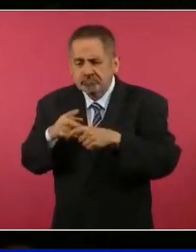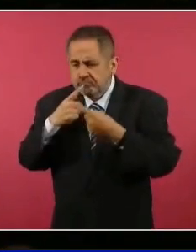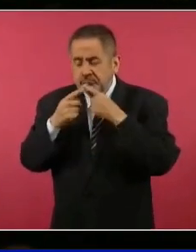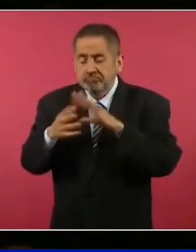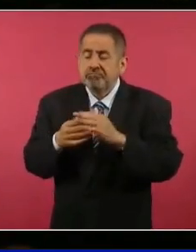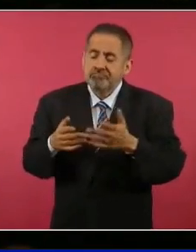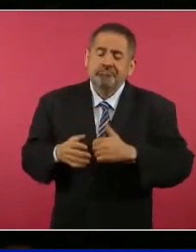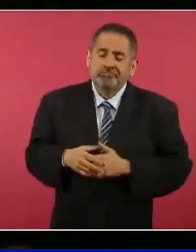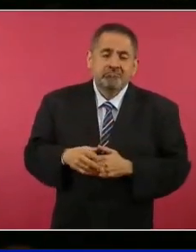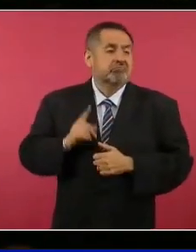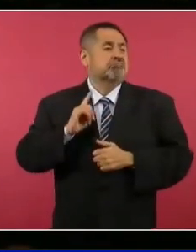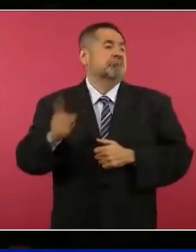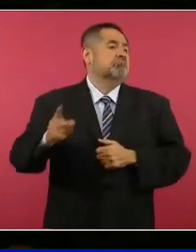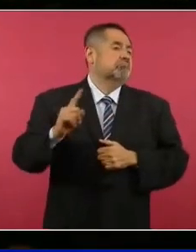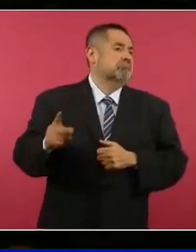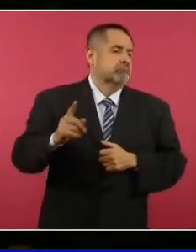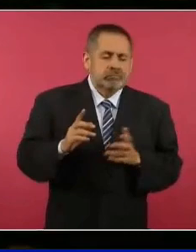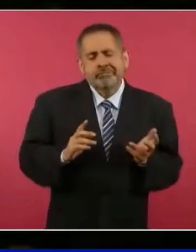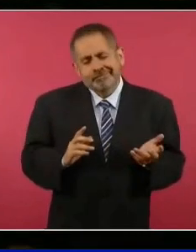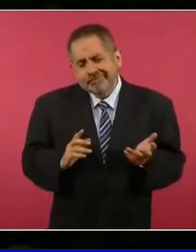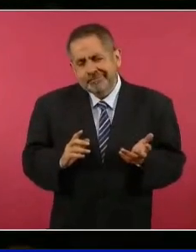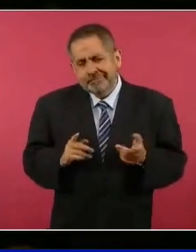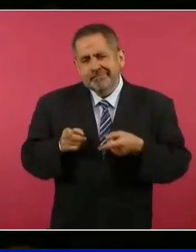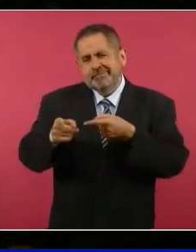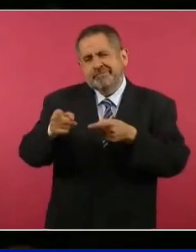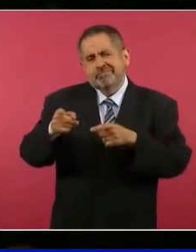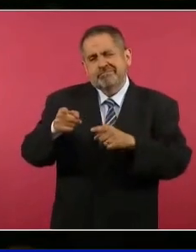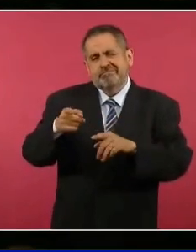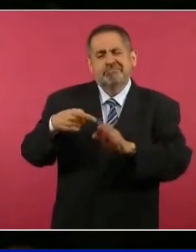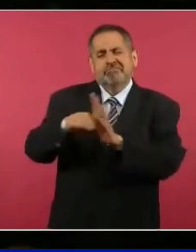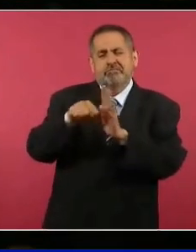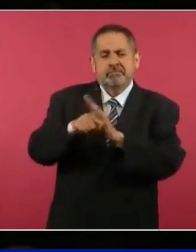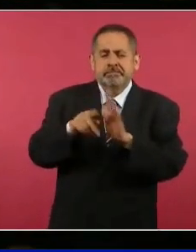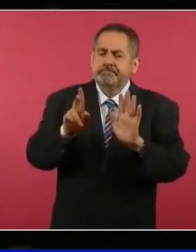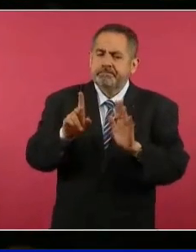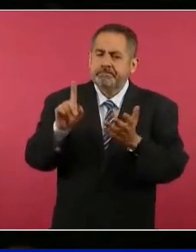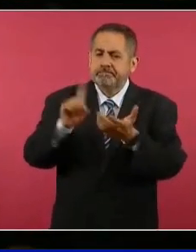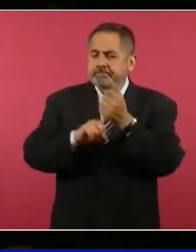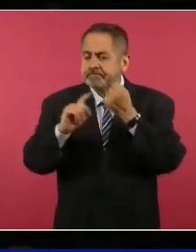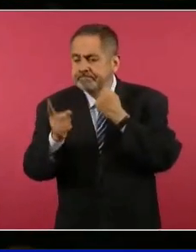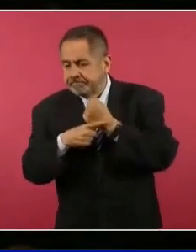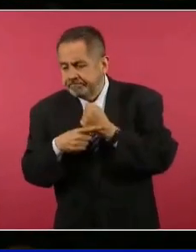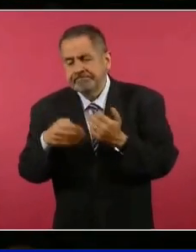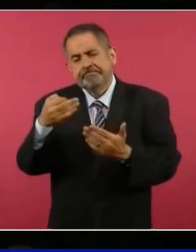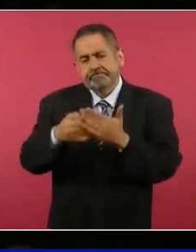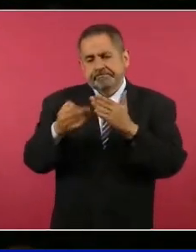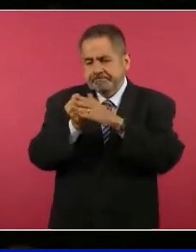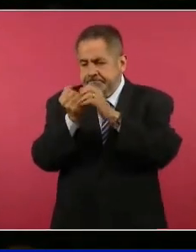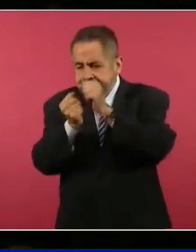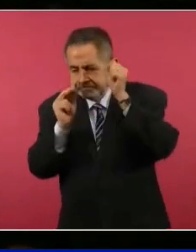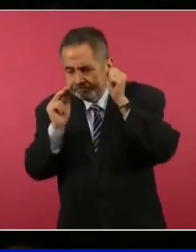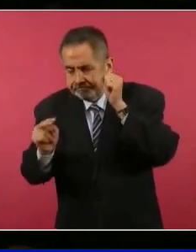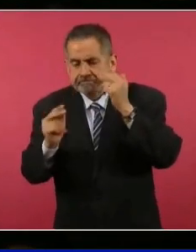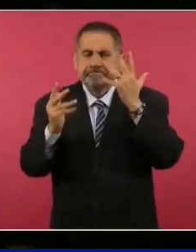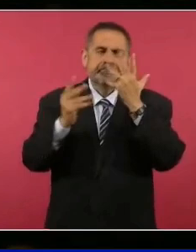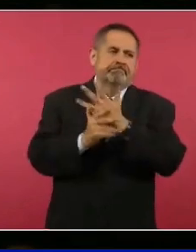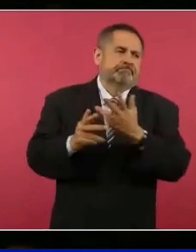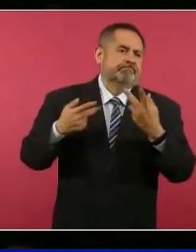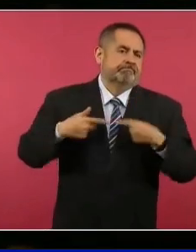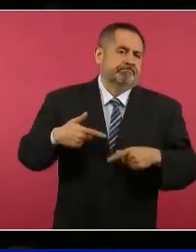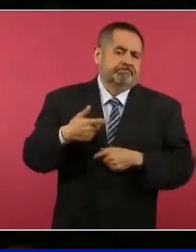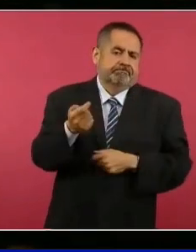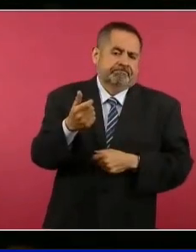veces solo lo señalamos con todos los adjetivos peyorativos, sí, pero no nos ponemos a ver qué hay detrás, y detrás es que humanamente es